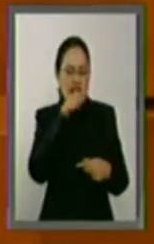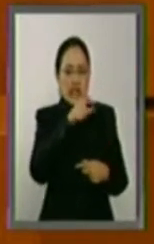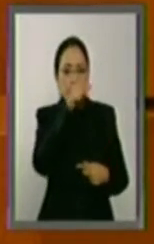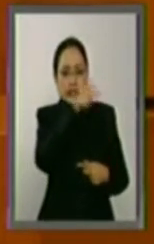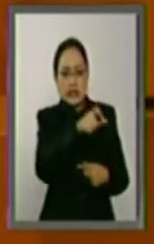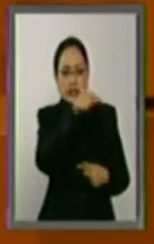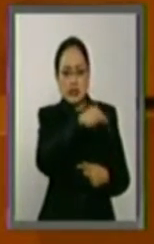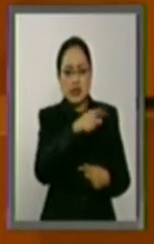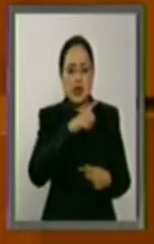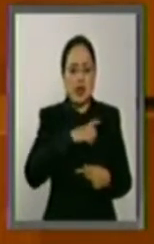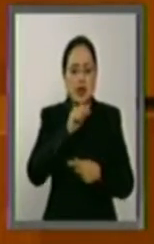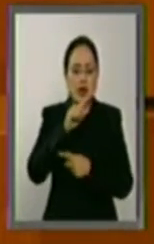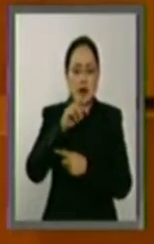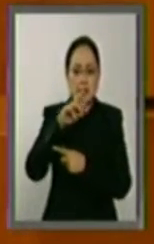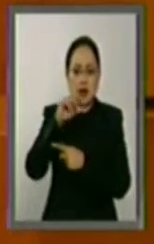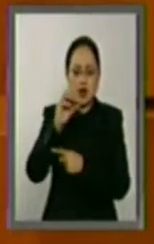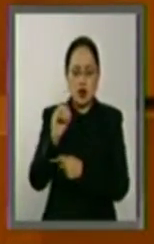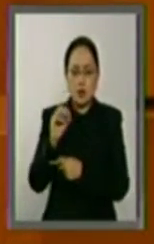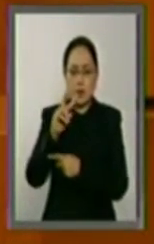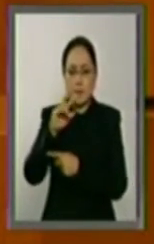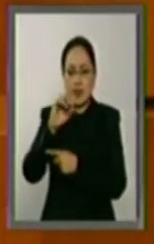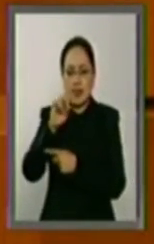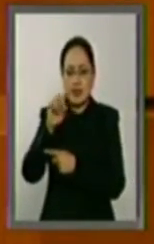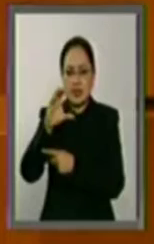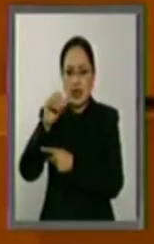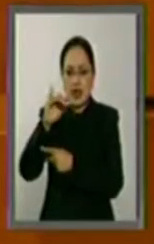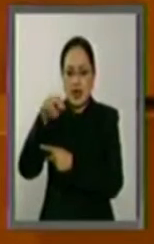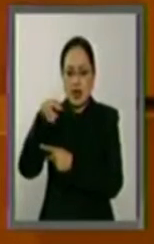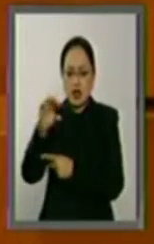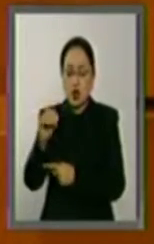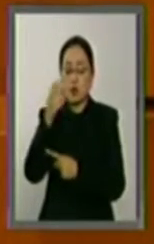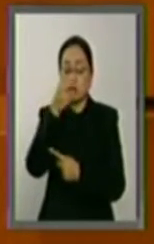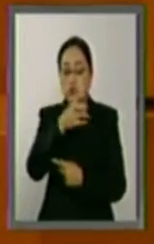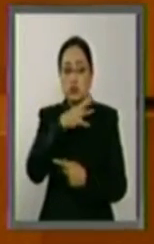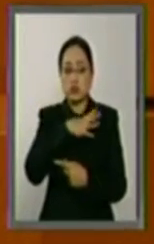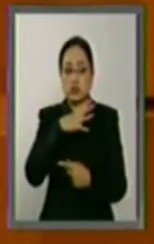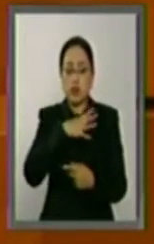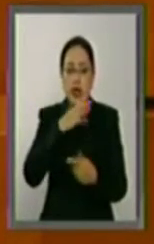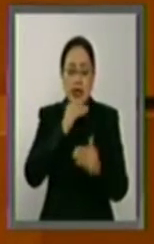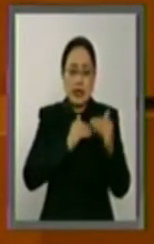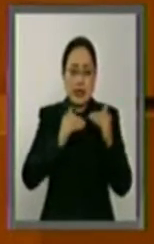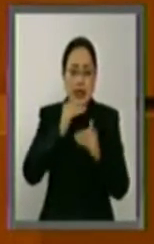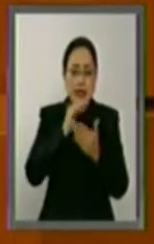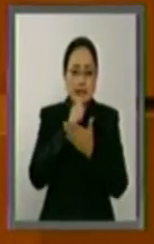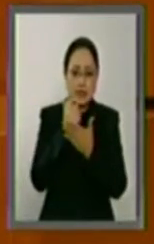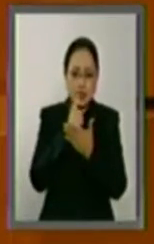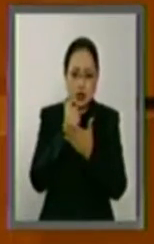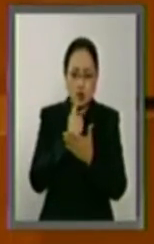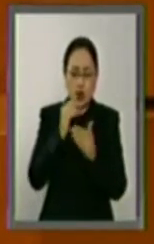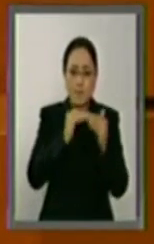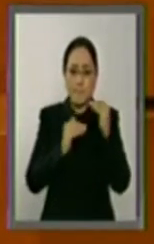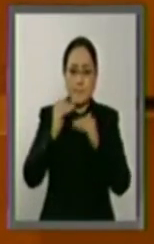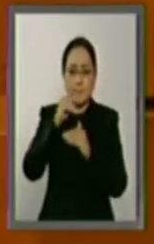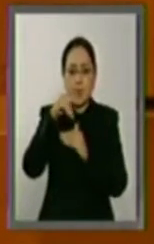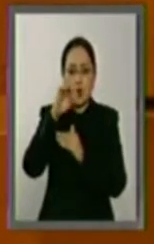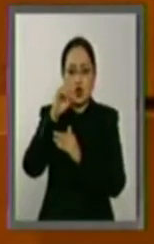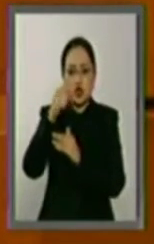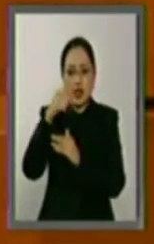se ha desempeñado como profesor en los niveles de licenciatura y posgrado en materias afines al derecho